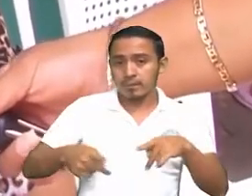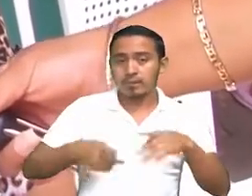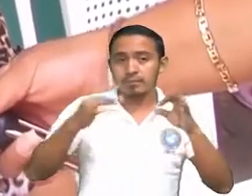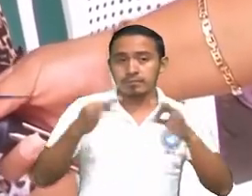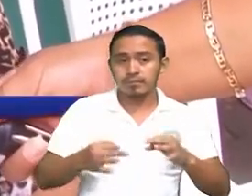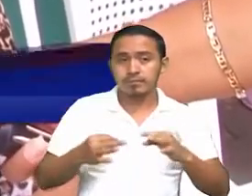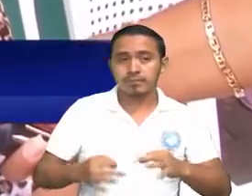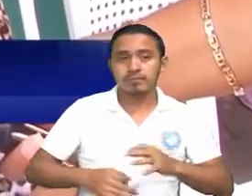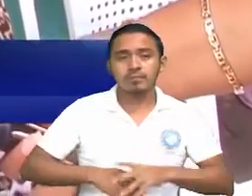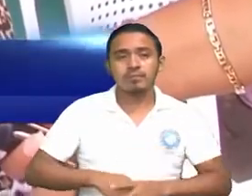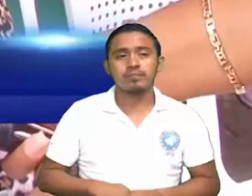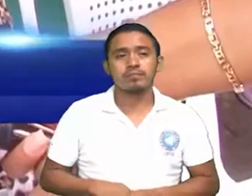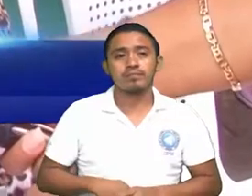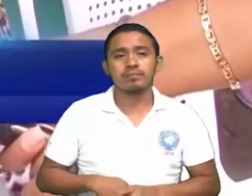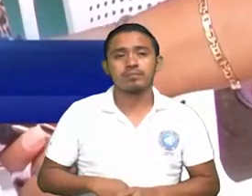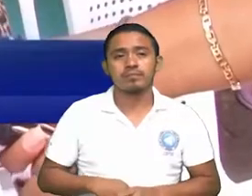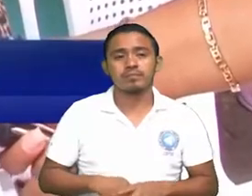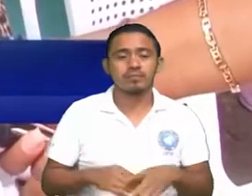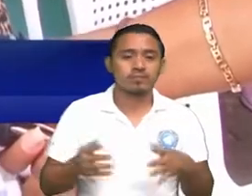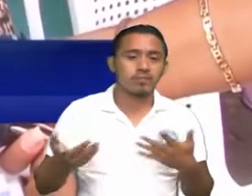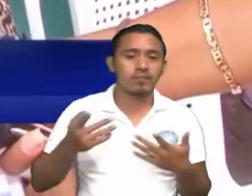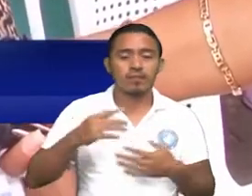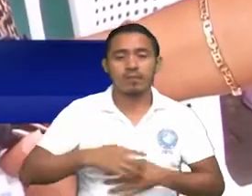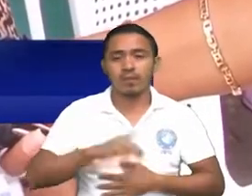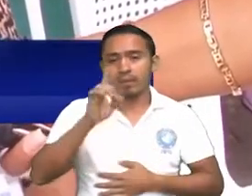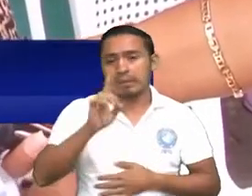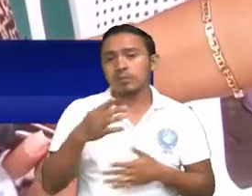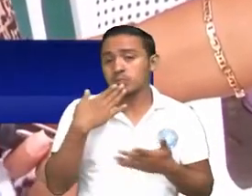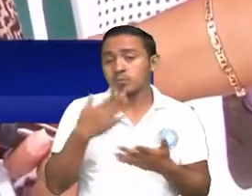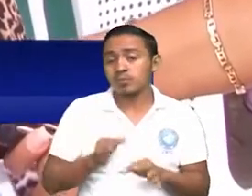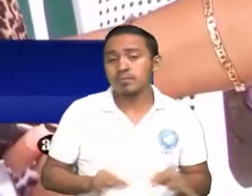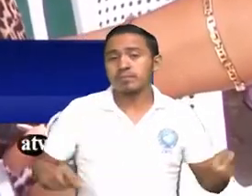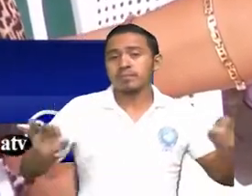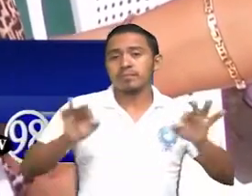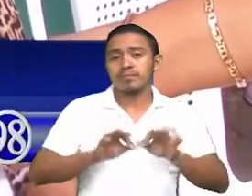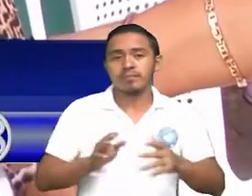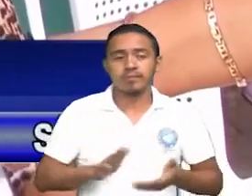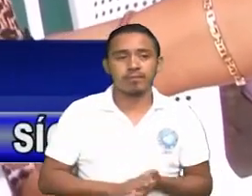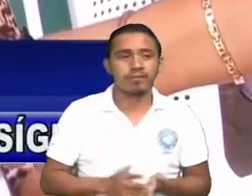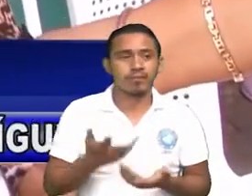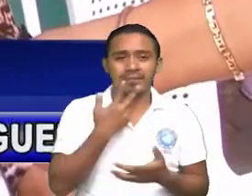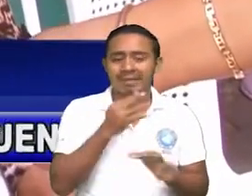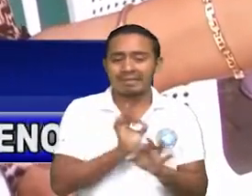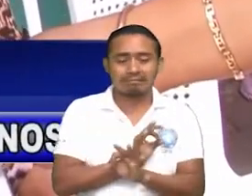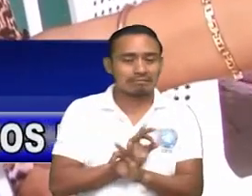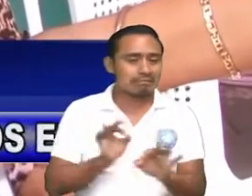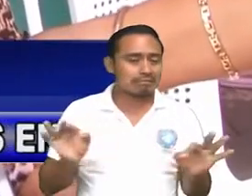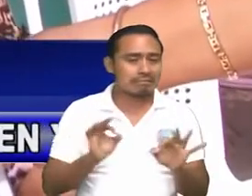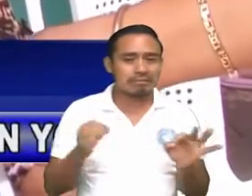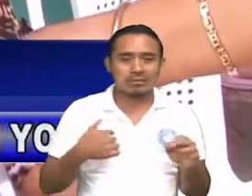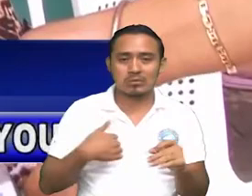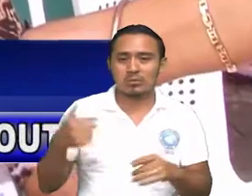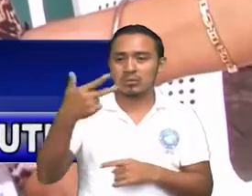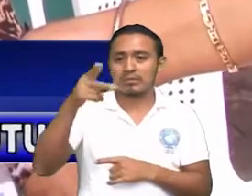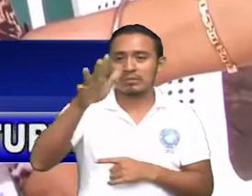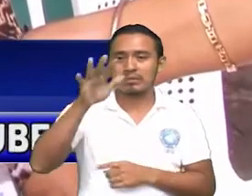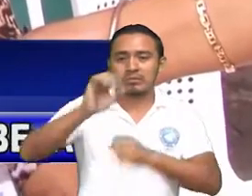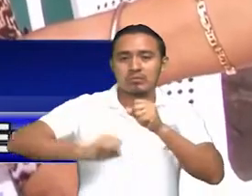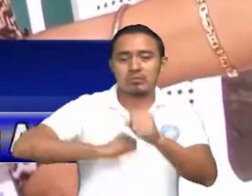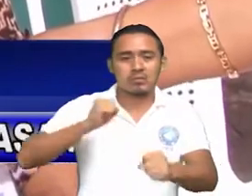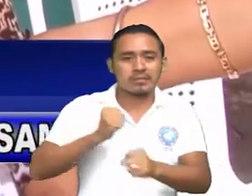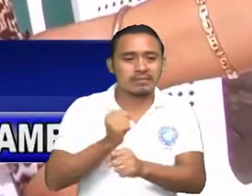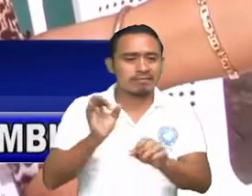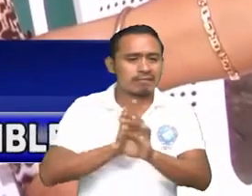sido una gran cosa para Nicaragua. Nadie en mis 85 años que tengo de